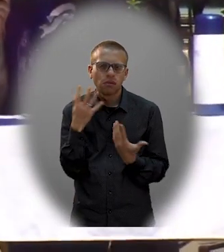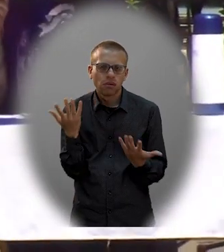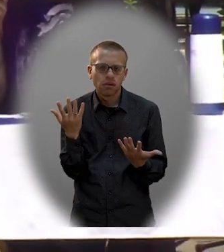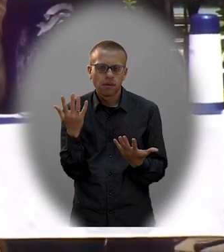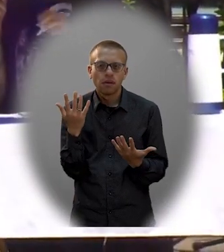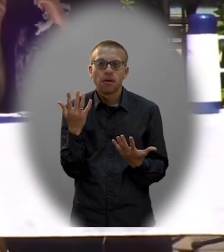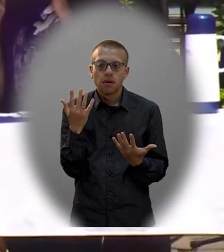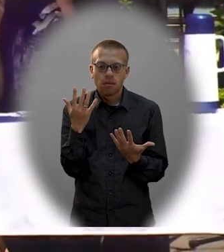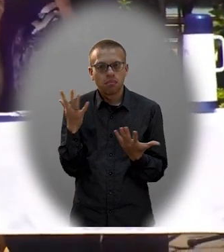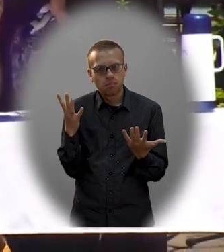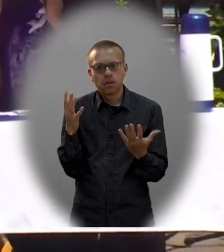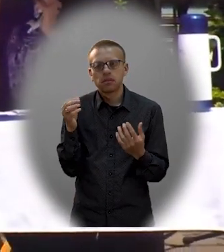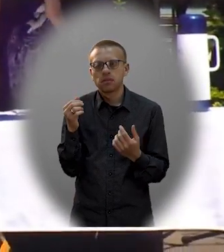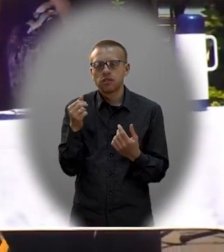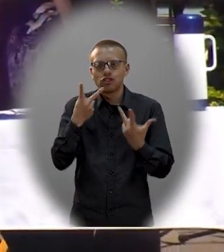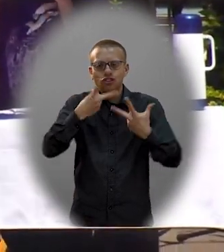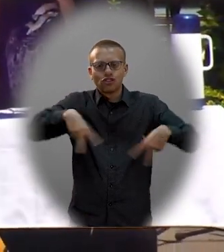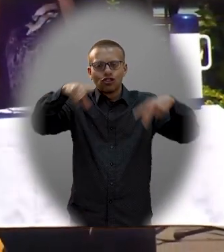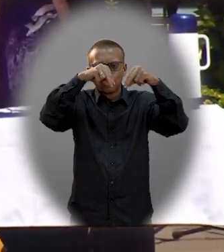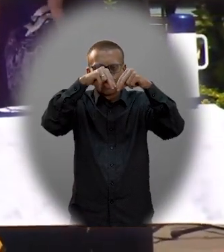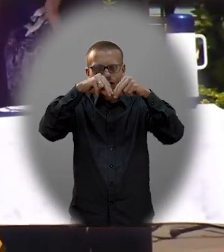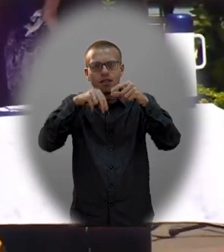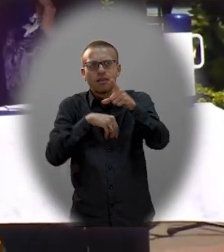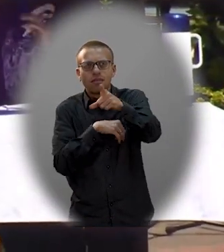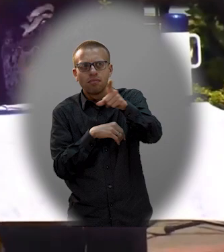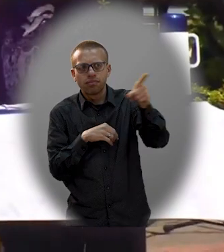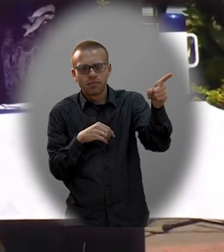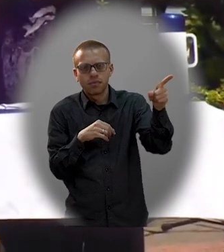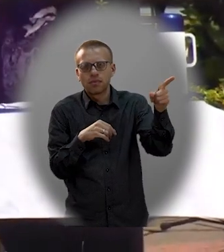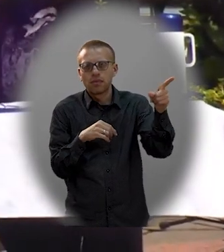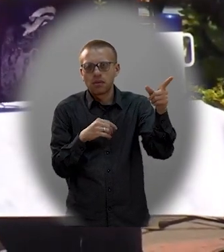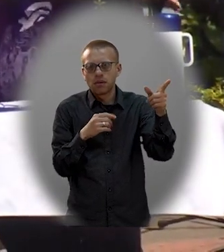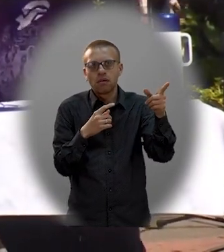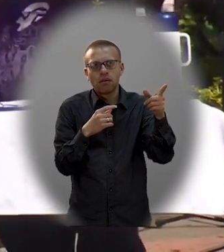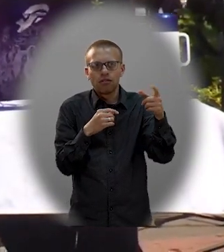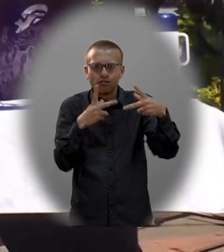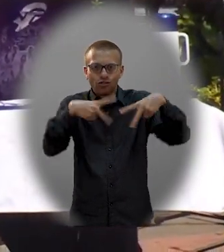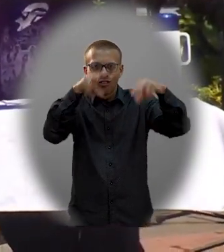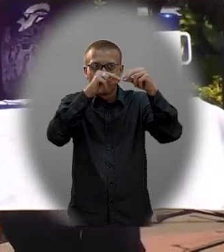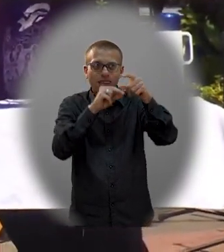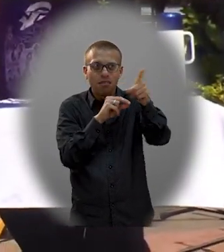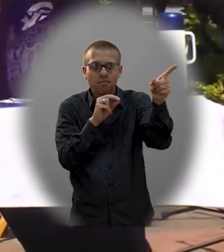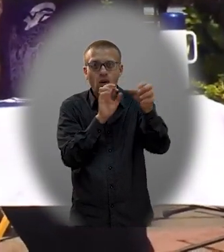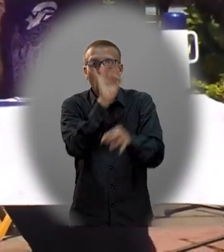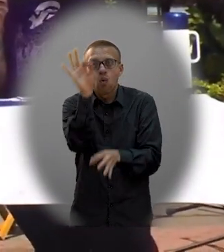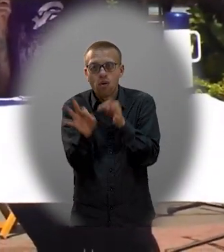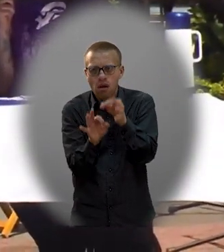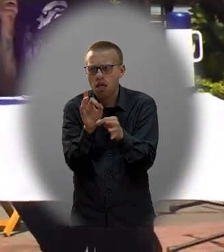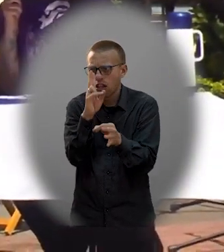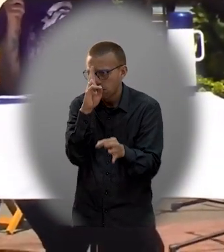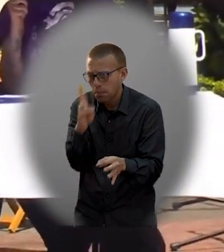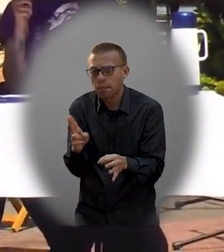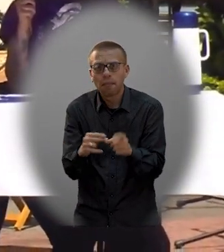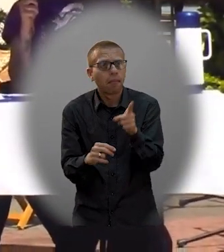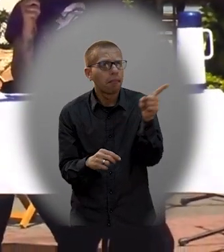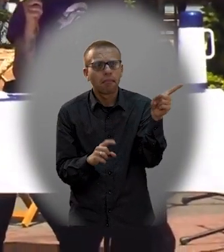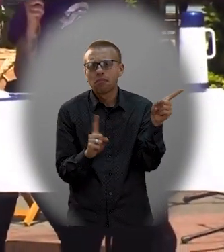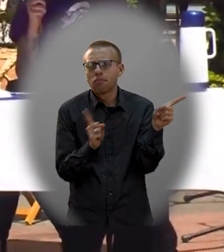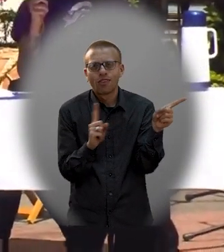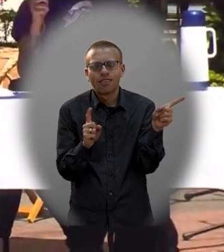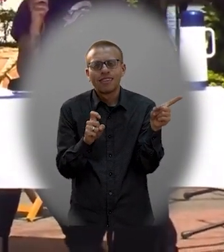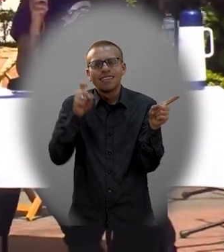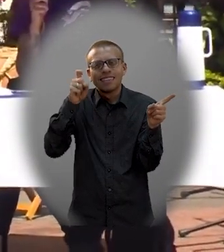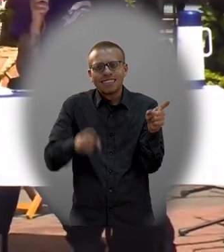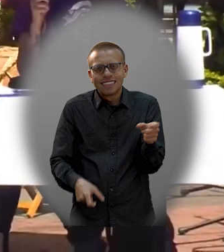y frente a una sociedad como la nuestra que ha sido todo menos cuidadora. Necesitamos entonces un Estado cuidador,